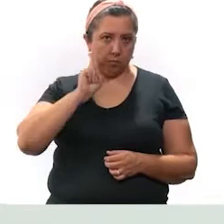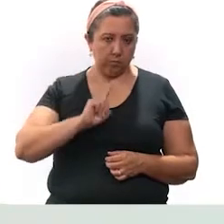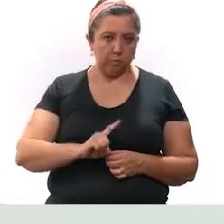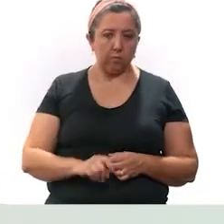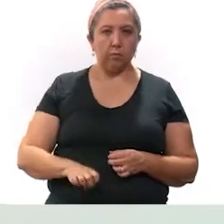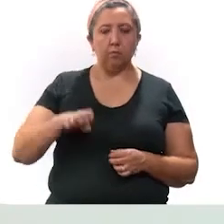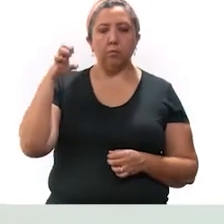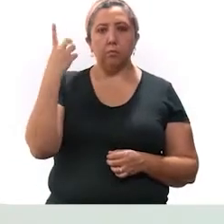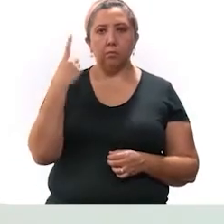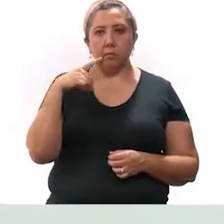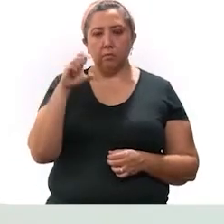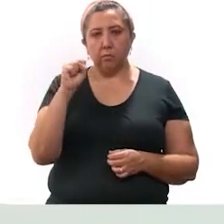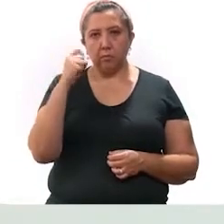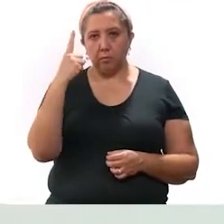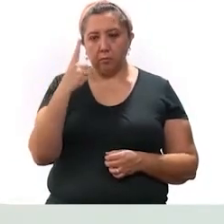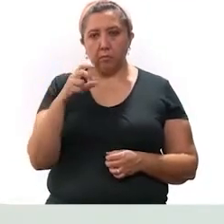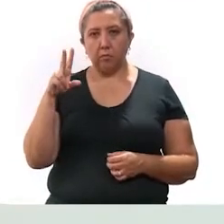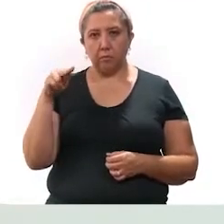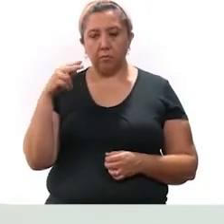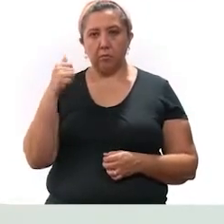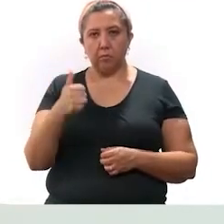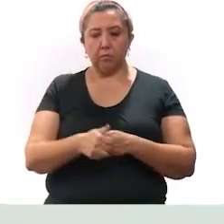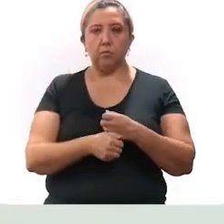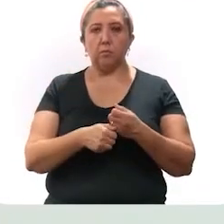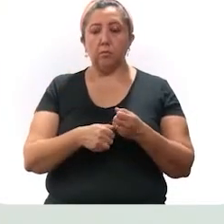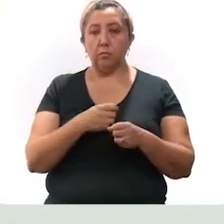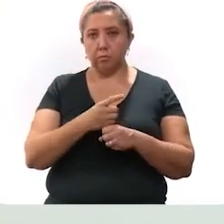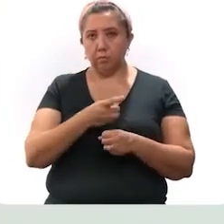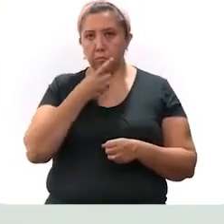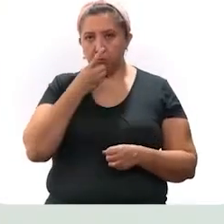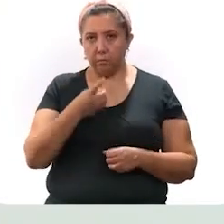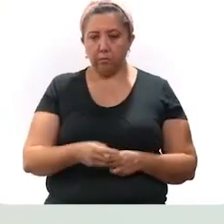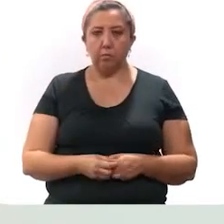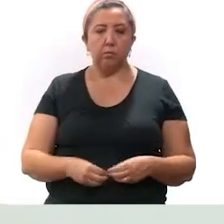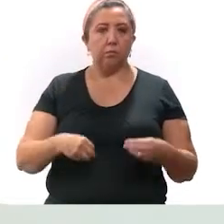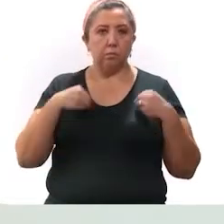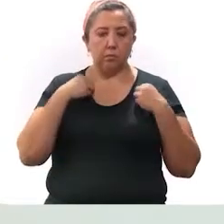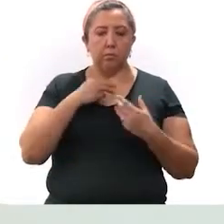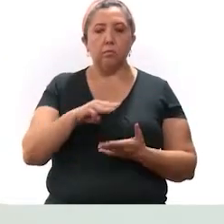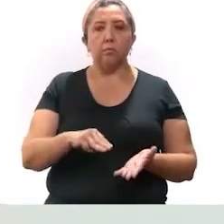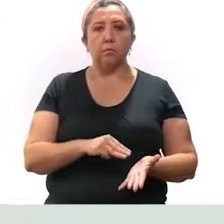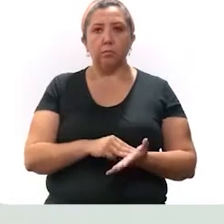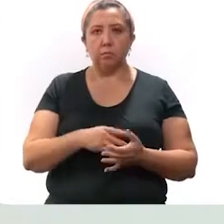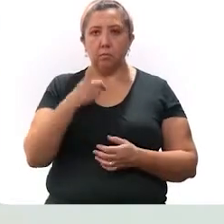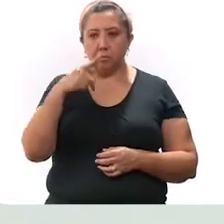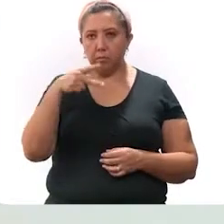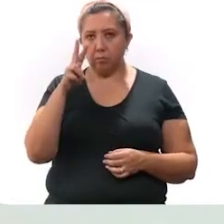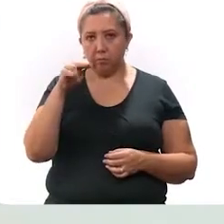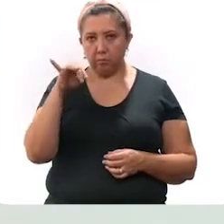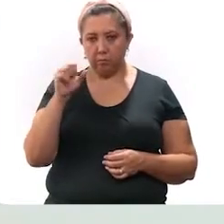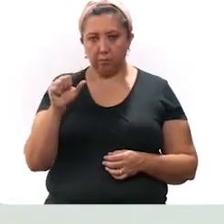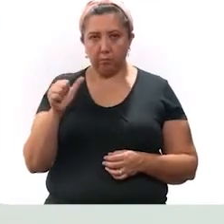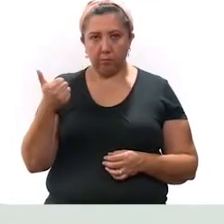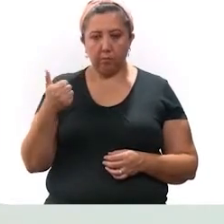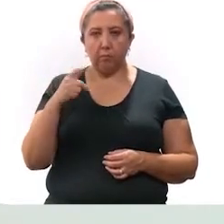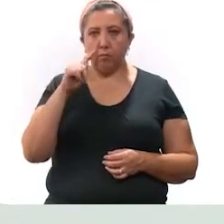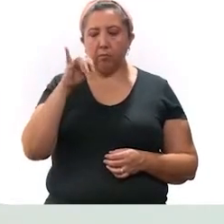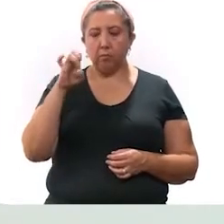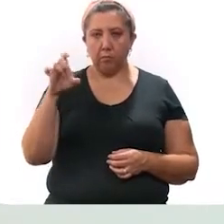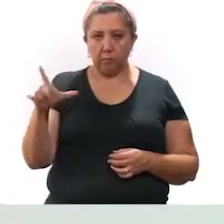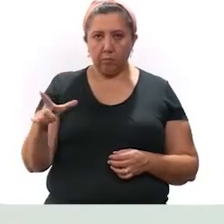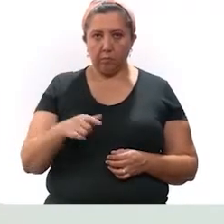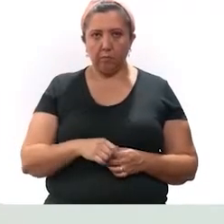mujer de un rango de edad de 61 a 88 años. 10 residían en Mérida, 1 en Canacín, 1 en